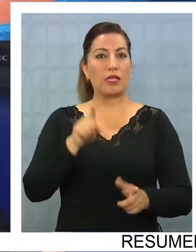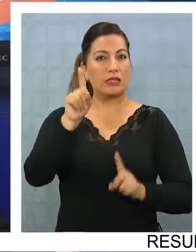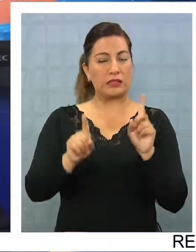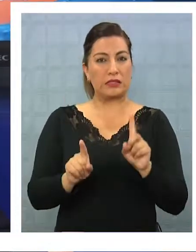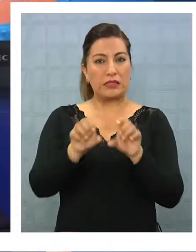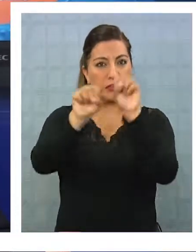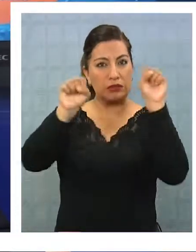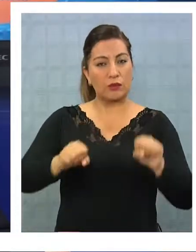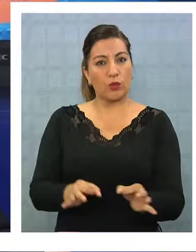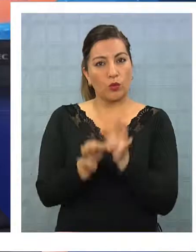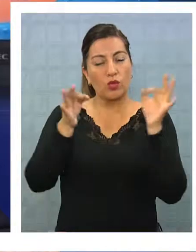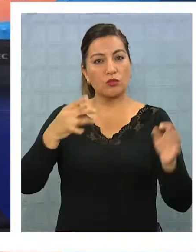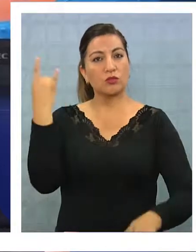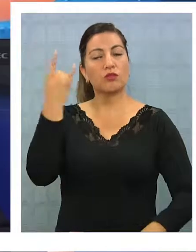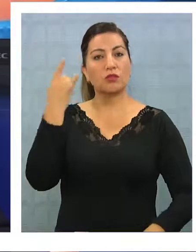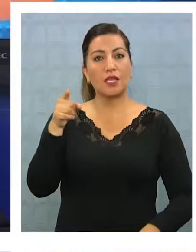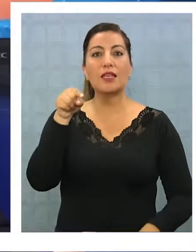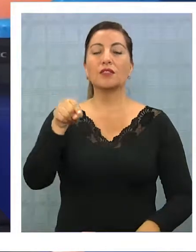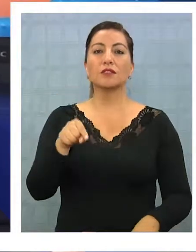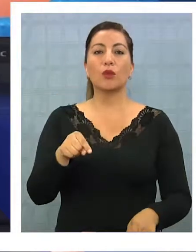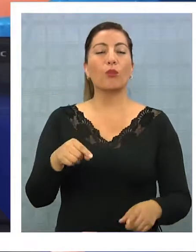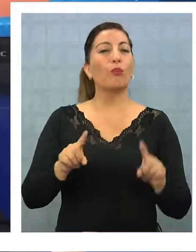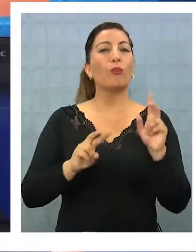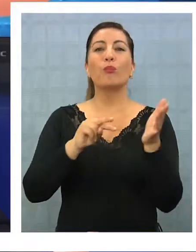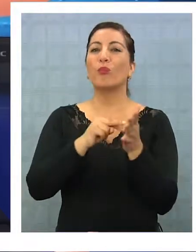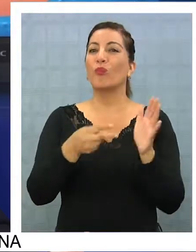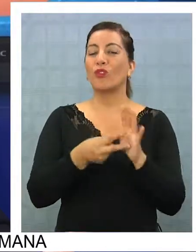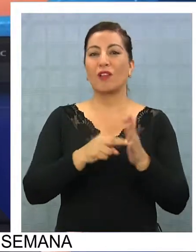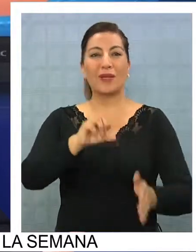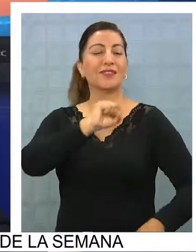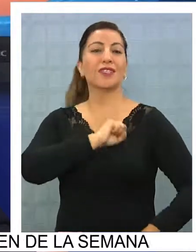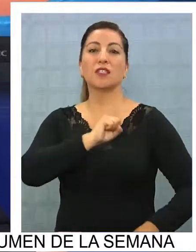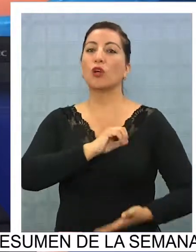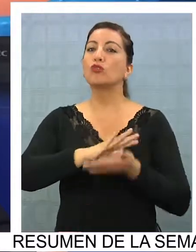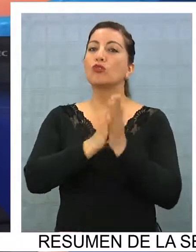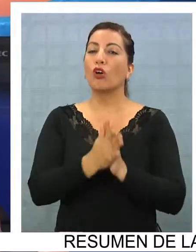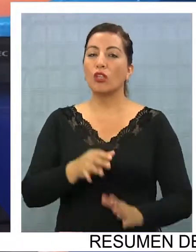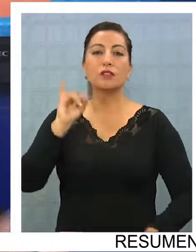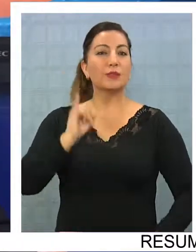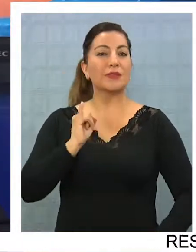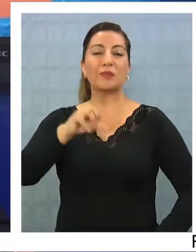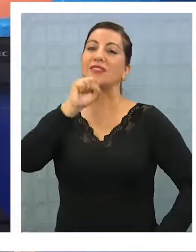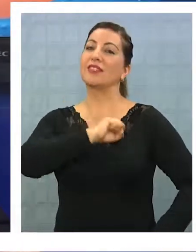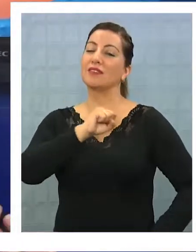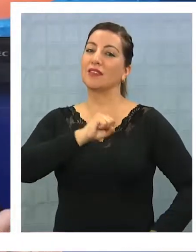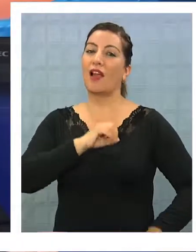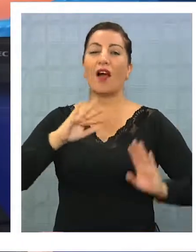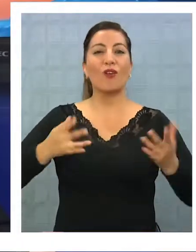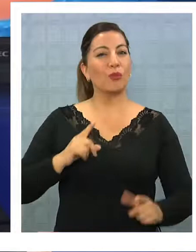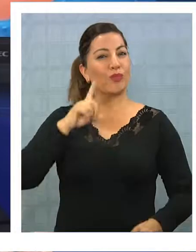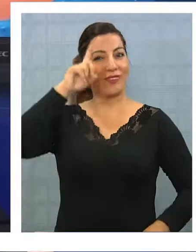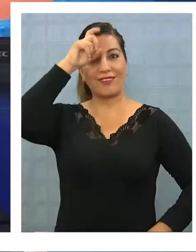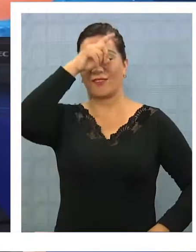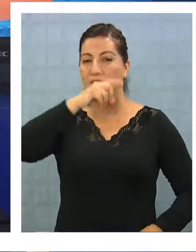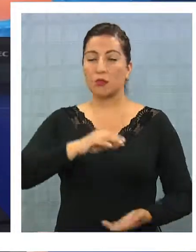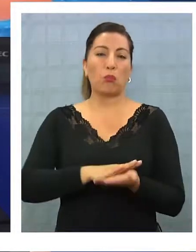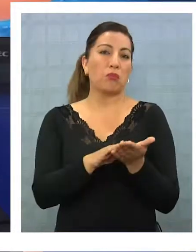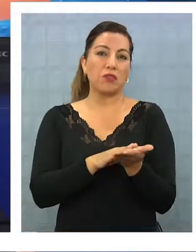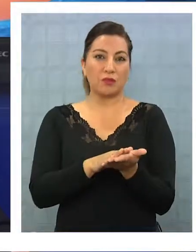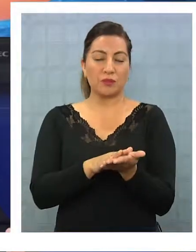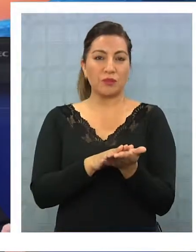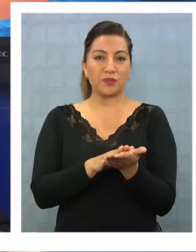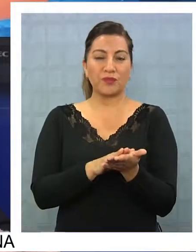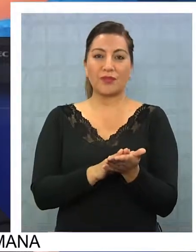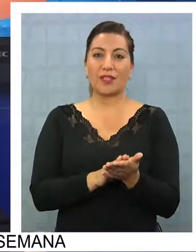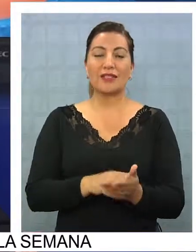tanto que ver con el sistema de educación superior, tiene que ver con el centralismo del país. Es decir, todavía efectivamente cuesta mucho retener, por